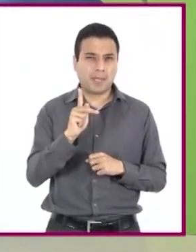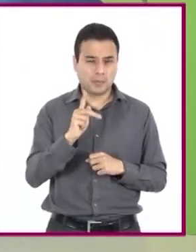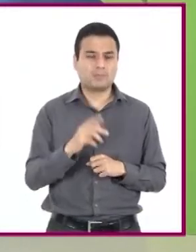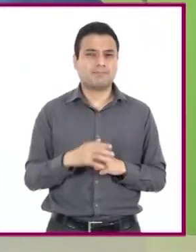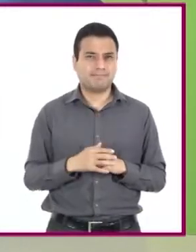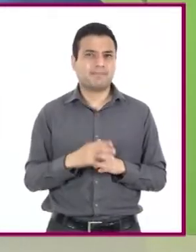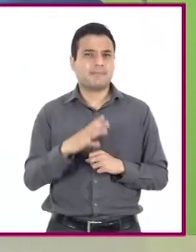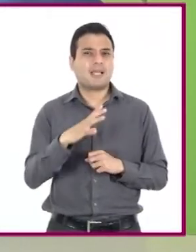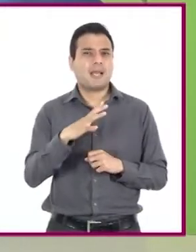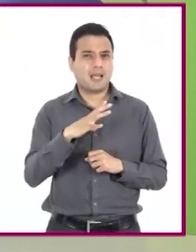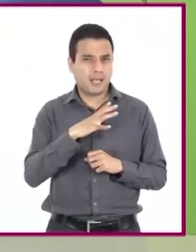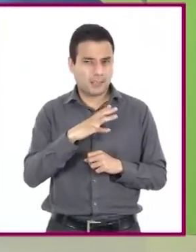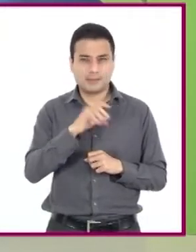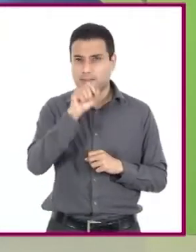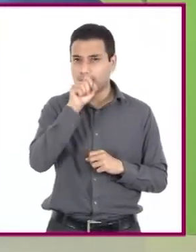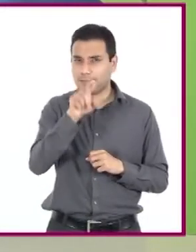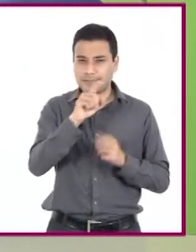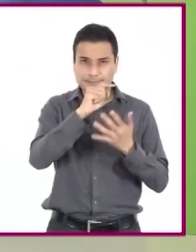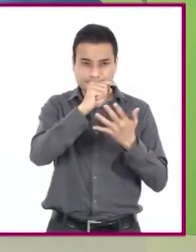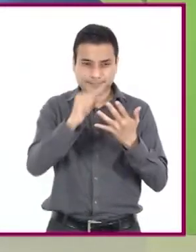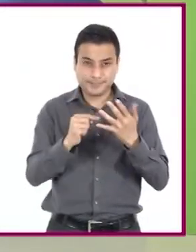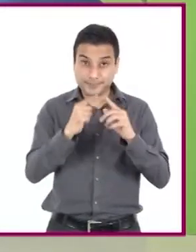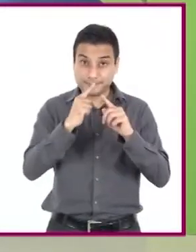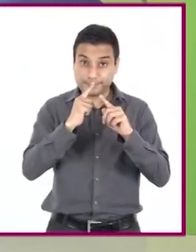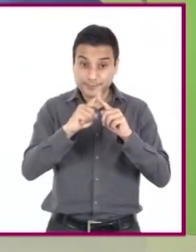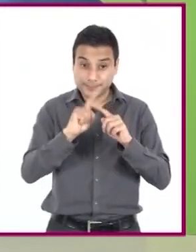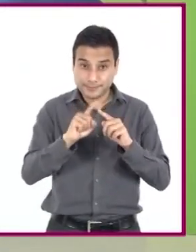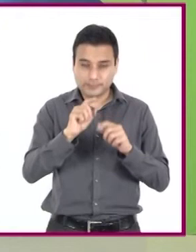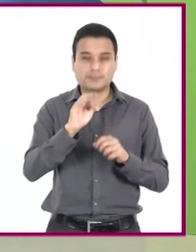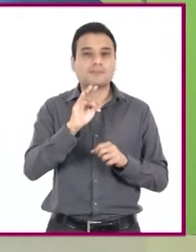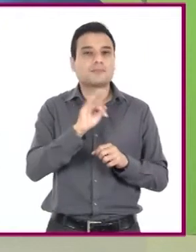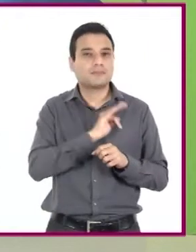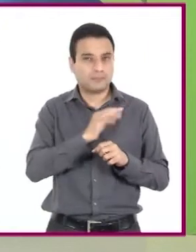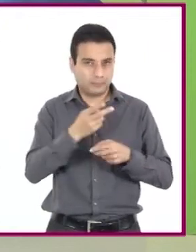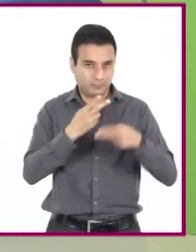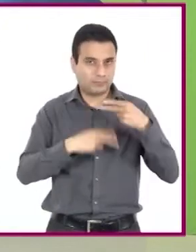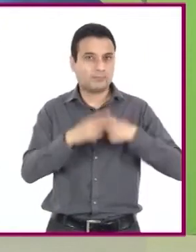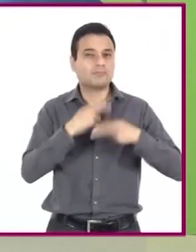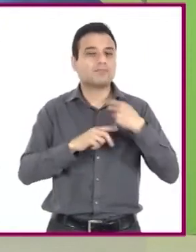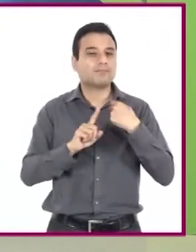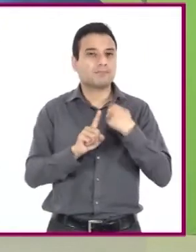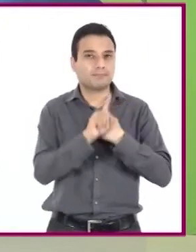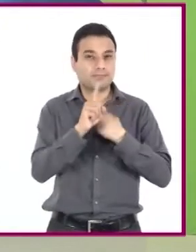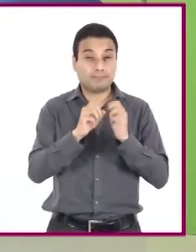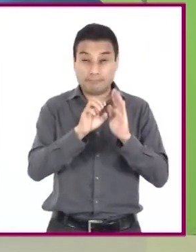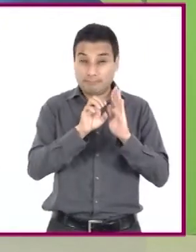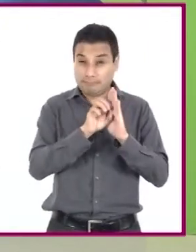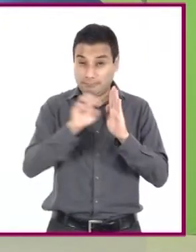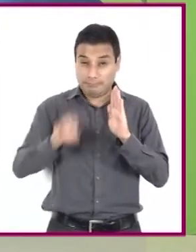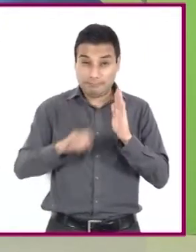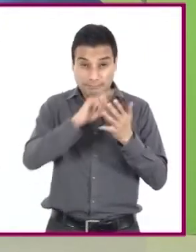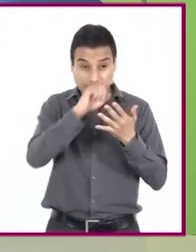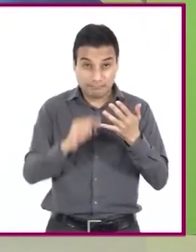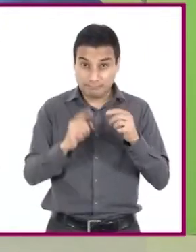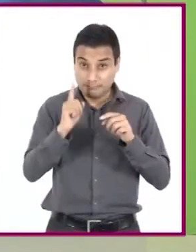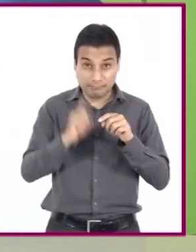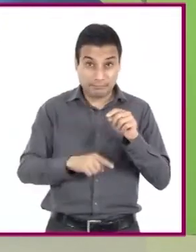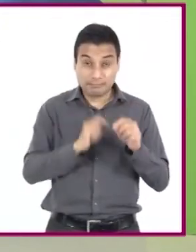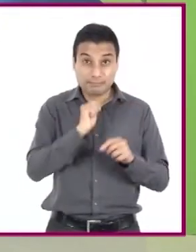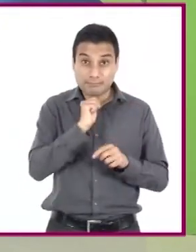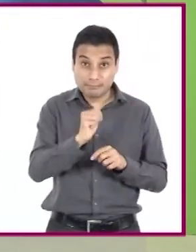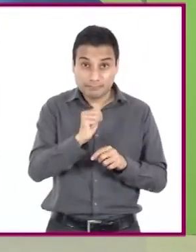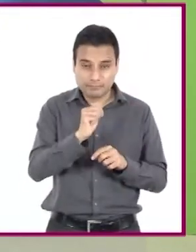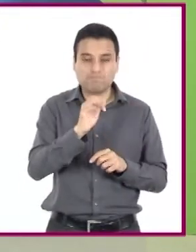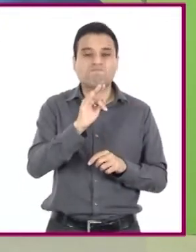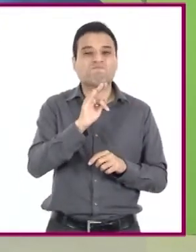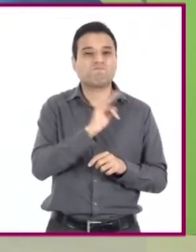otros factores que pueden desencadenar situaciones difíciles que, de no ser superadas, pueden desembocar